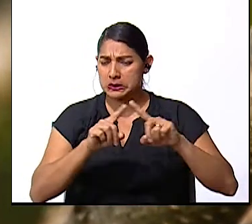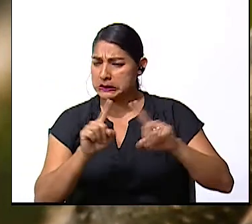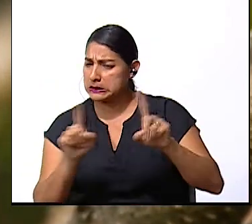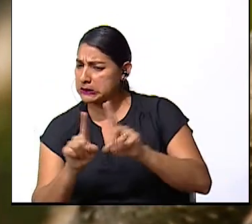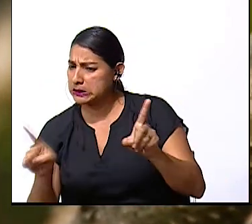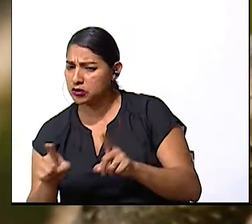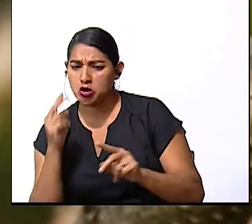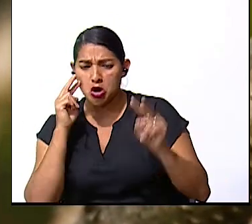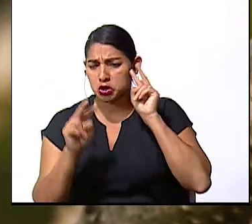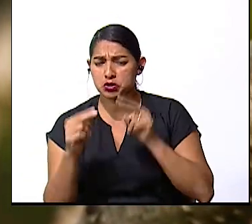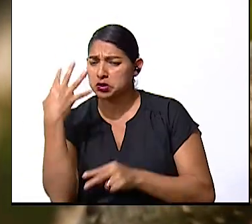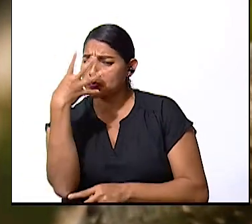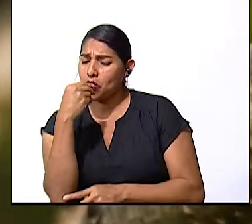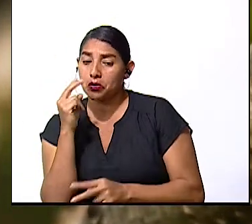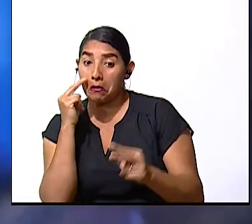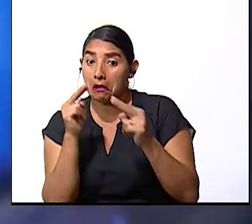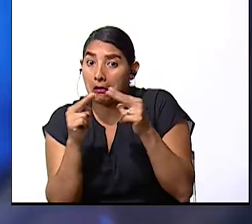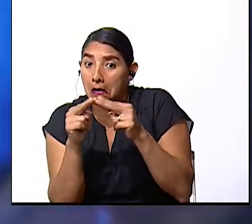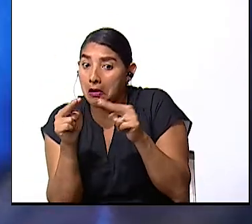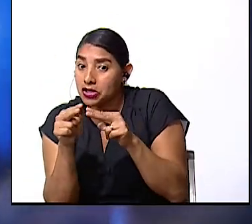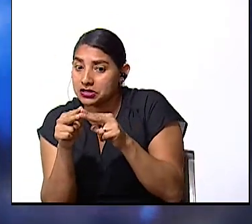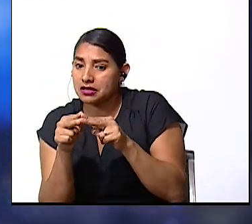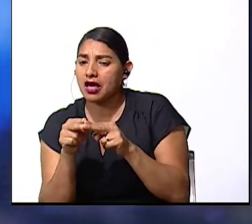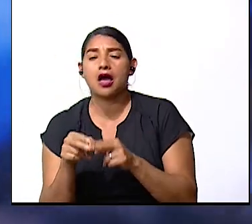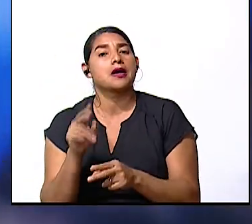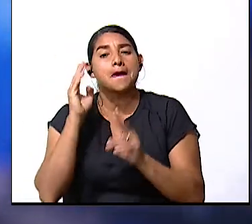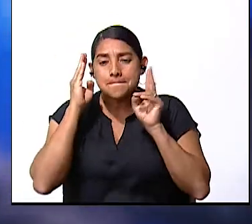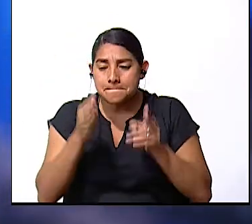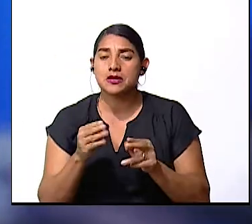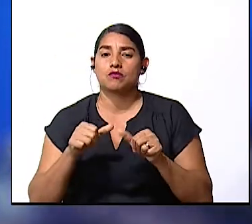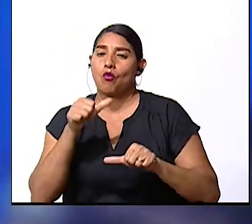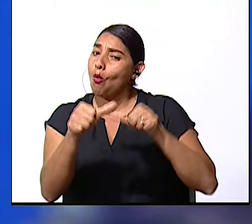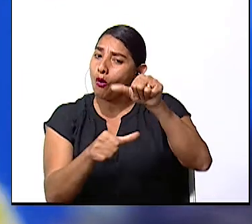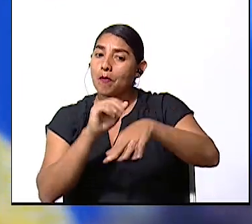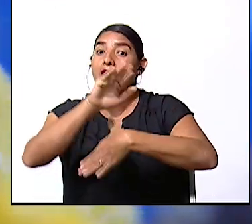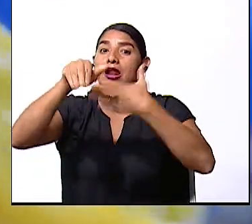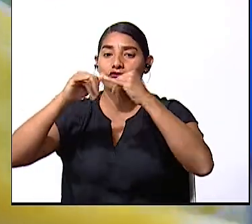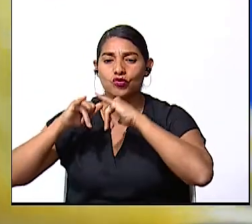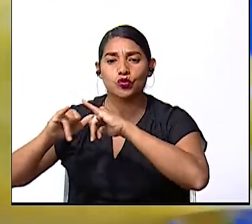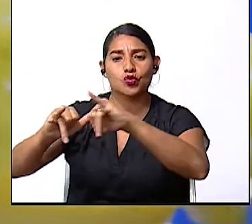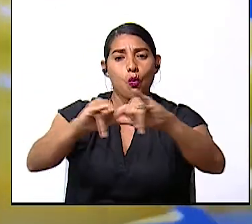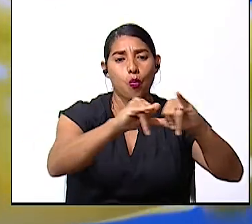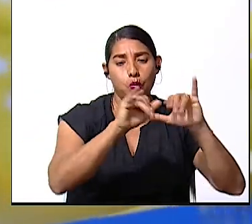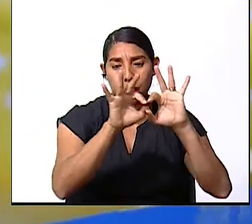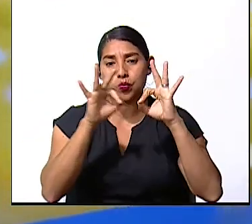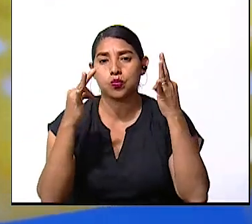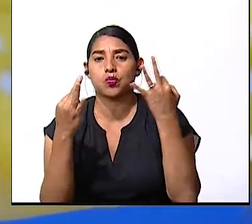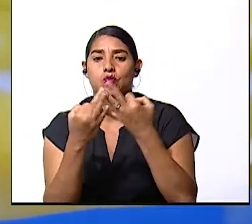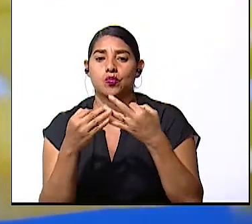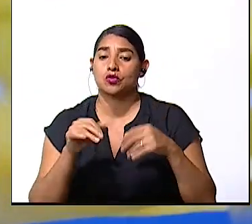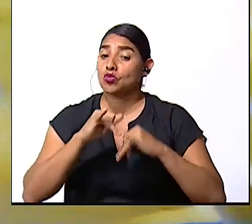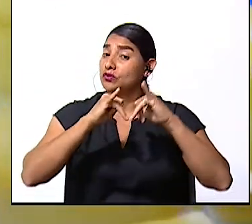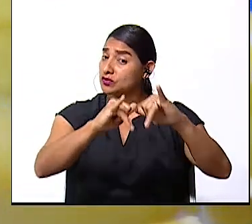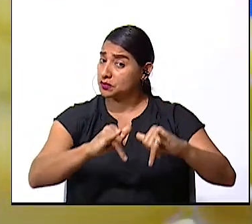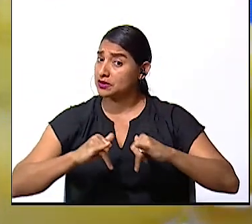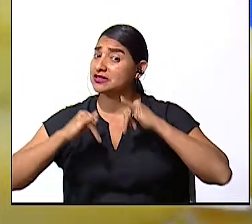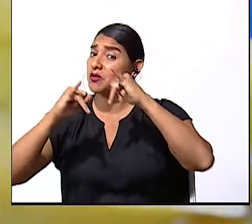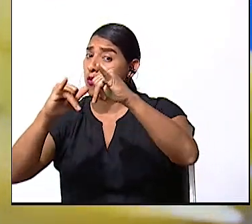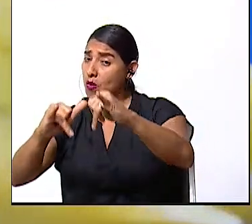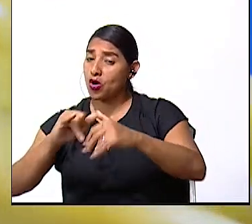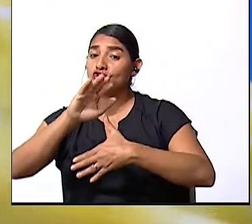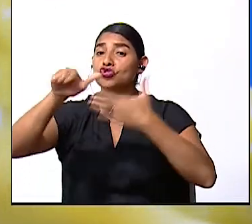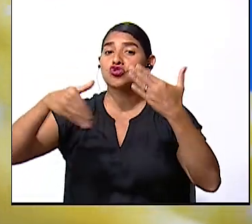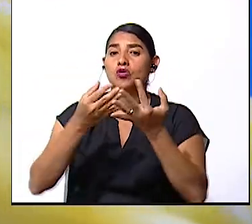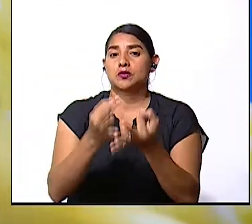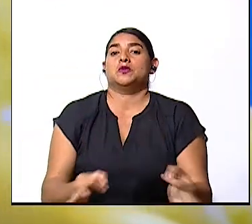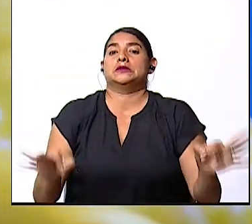tan vistosas y reconocidas, se debe destinar el mismo esfuerzo para todos los géneros y familias. Todos somos iguales, todos